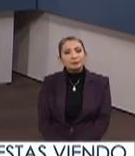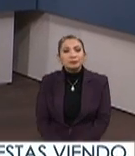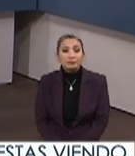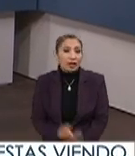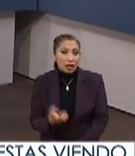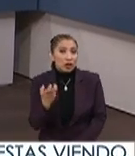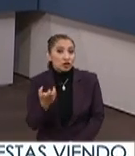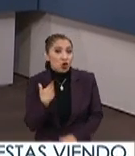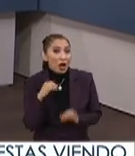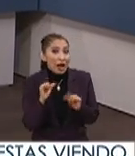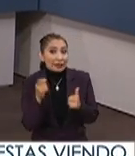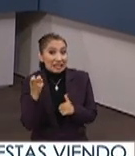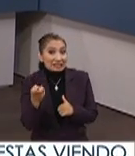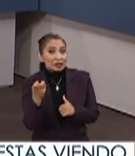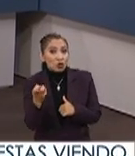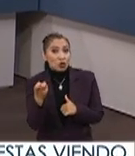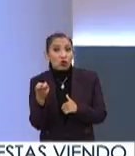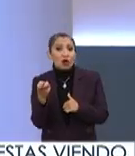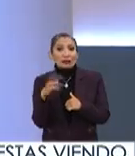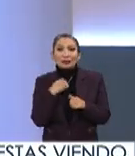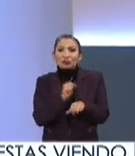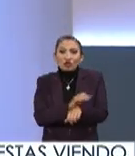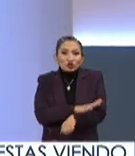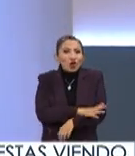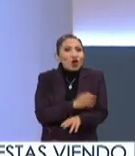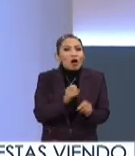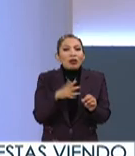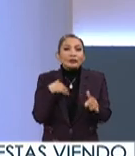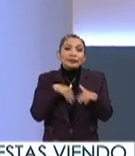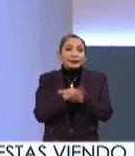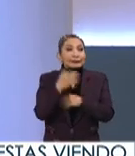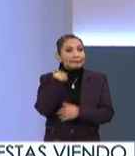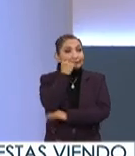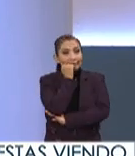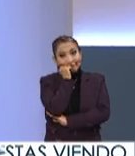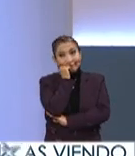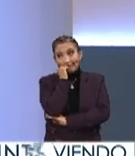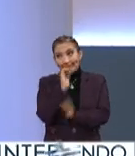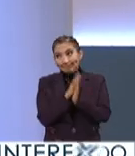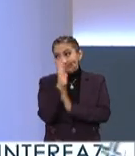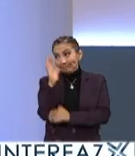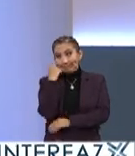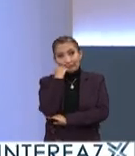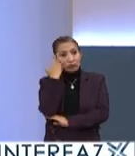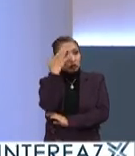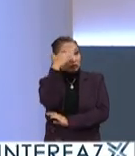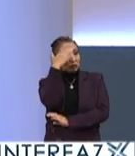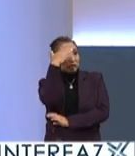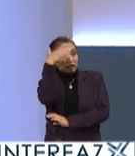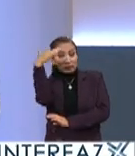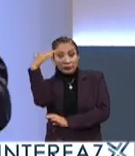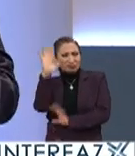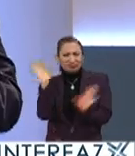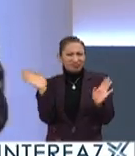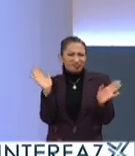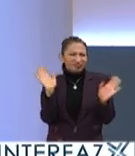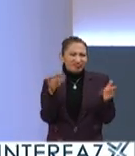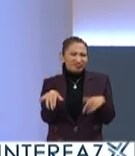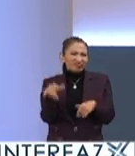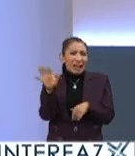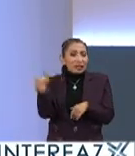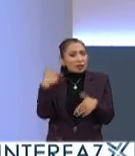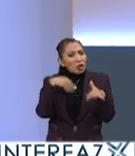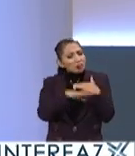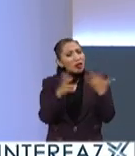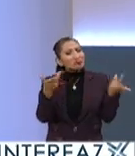eso finalmente es el arte, ¿no? El arte es que te emocione y no llegar con una especie de biblioteca en la mano y decir yo sé esto y esto y lo otro, no es